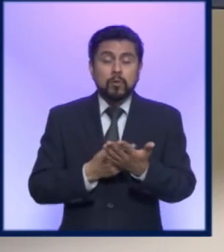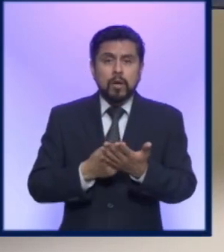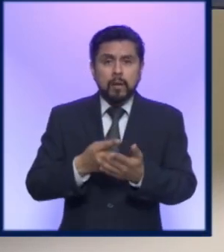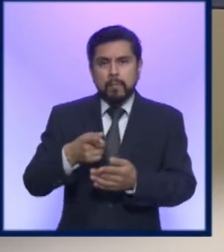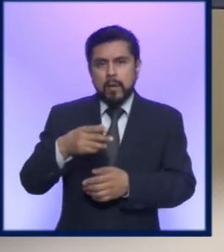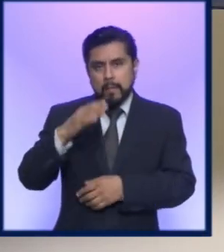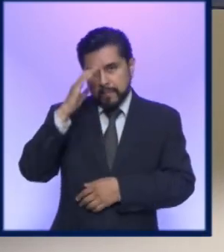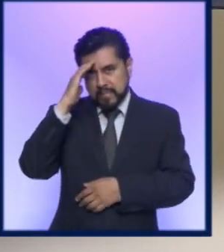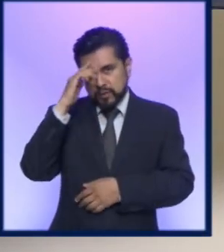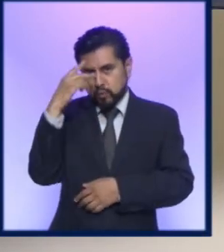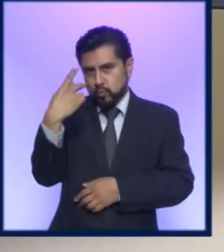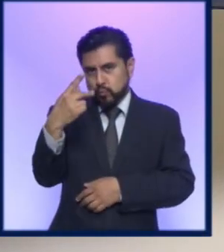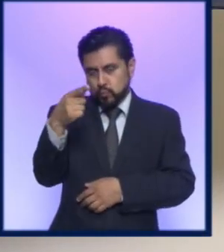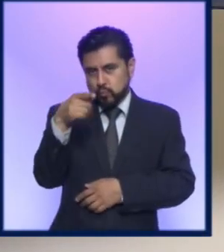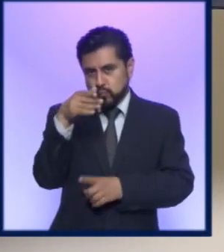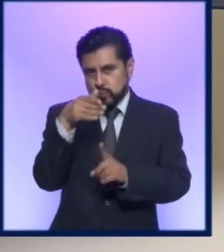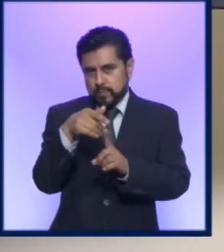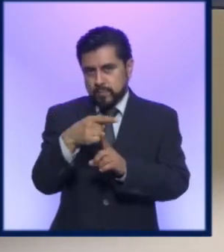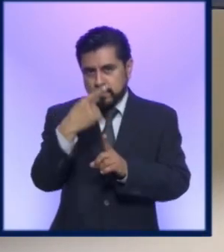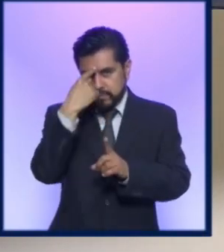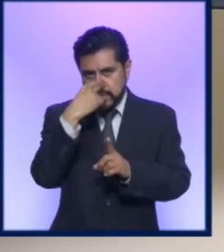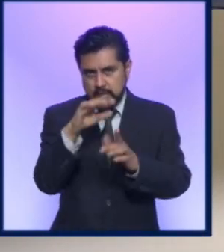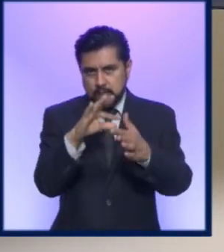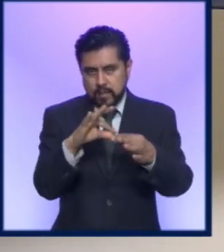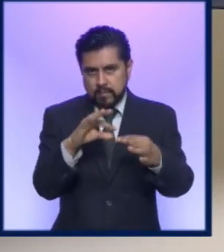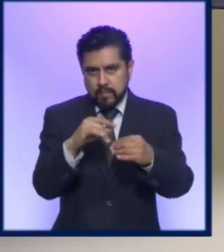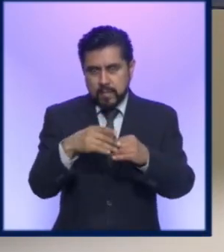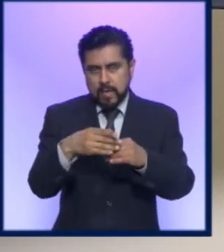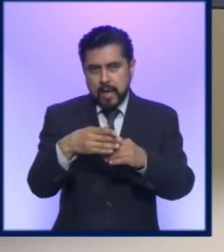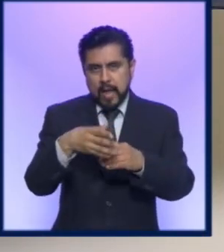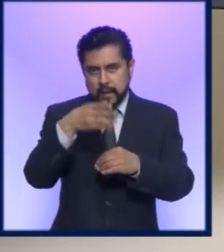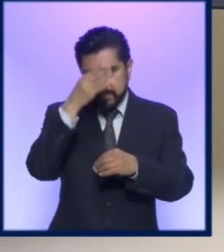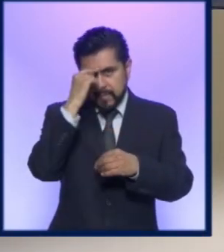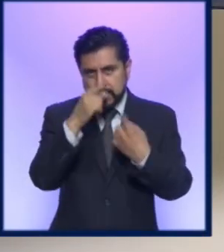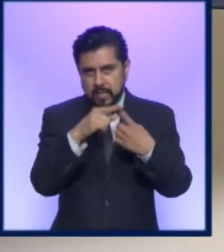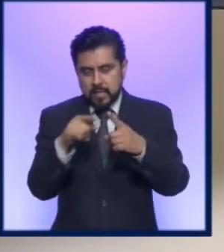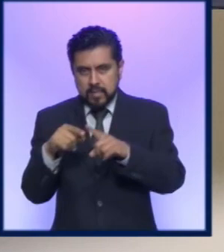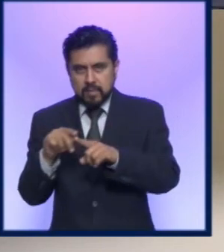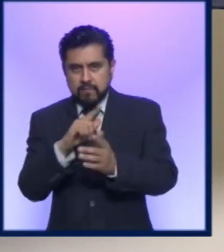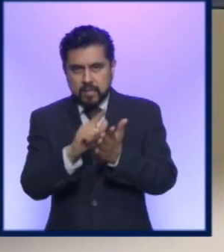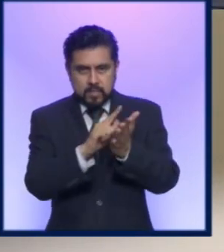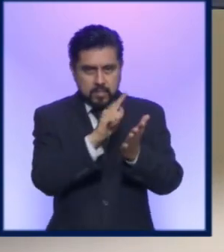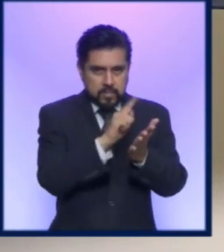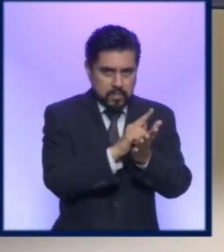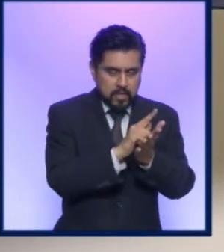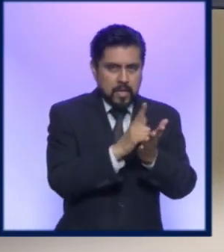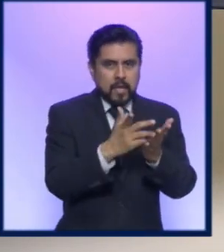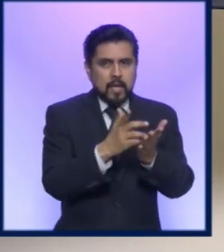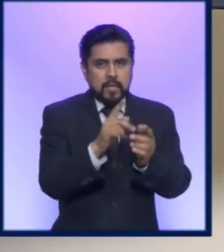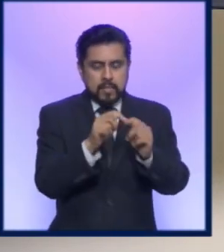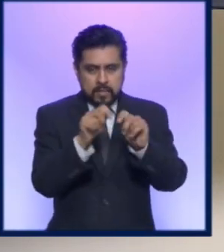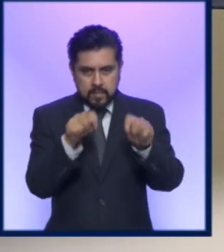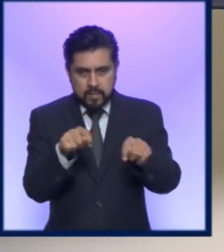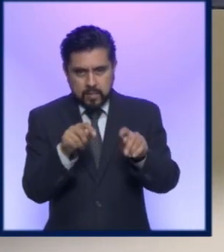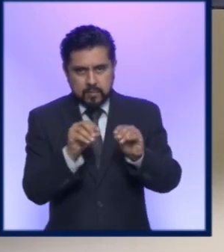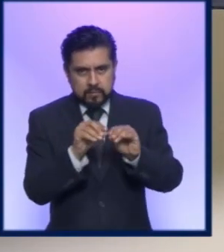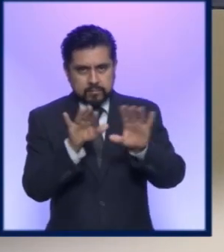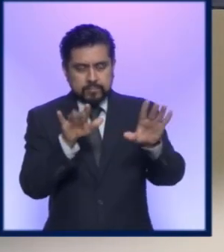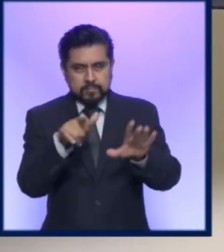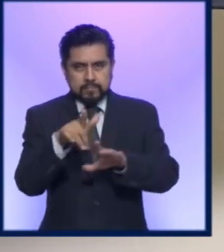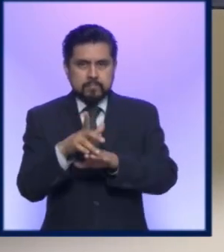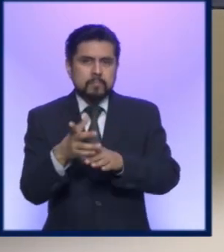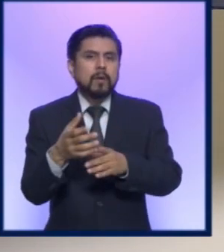usted tiene como propósito darle a conocer las jurisprudencias y tesis que emite el tribunal electoral del poder judicial de la federación en